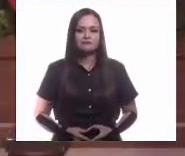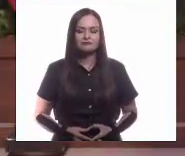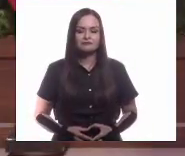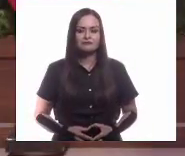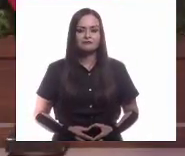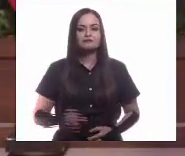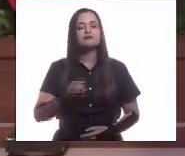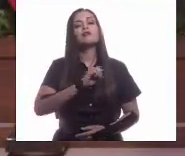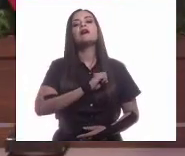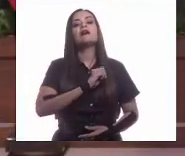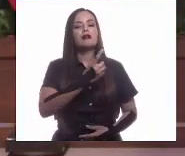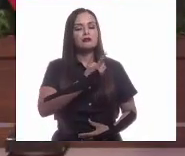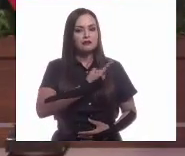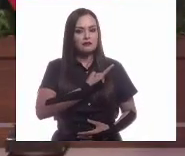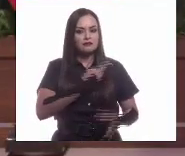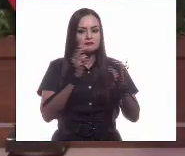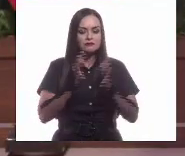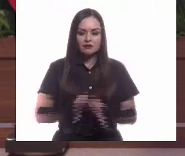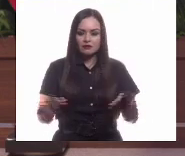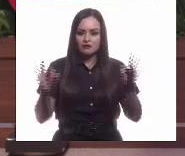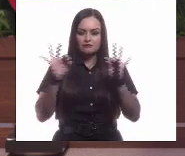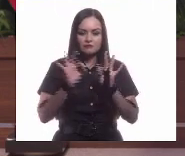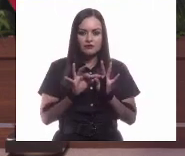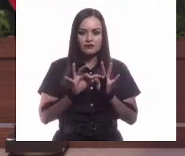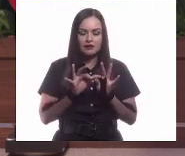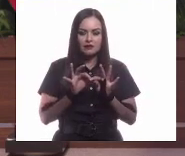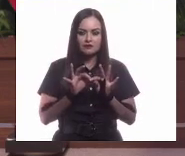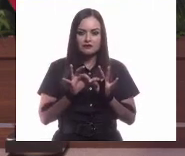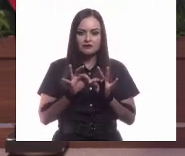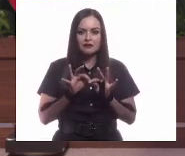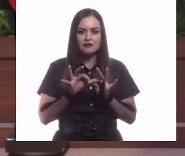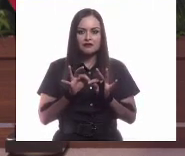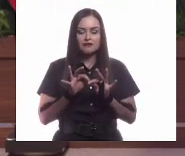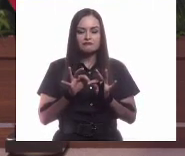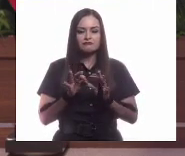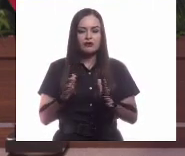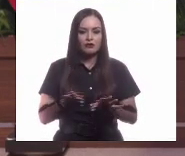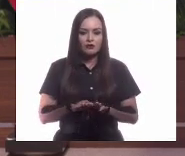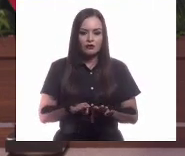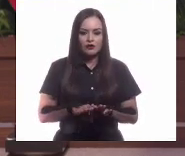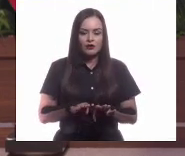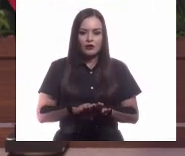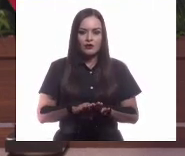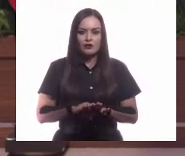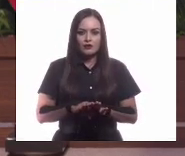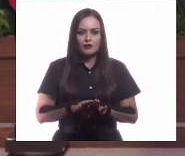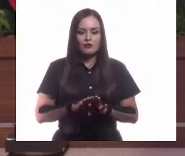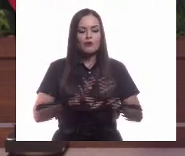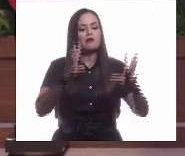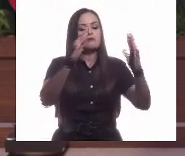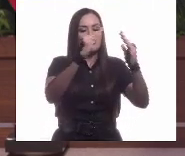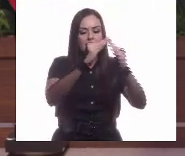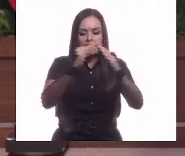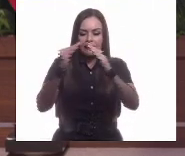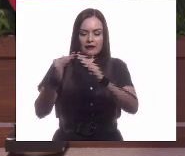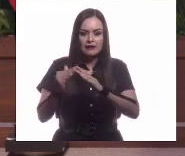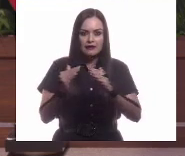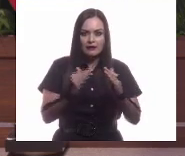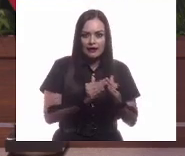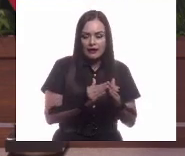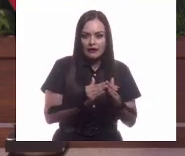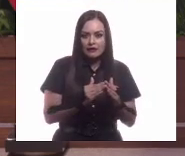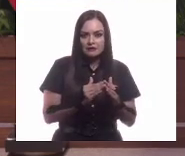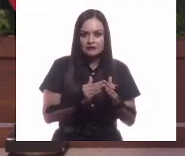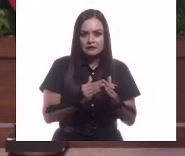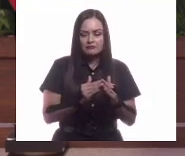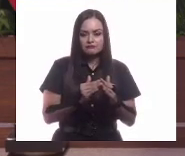La salud garantizada nos permite conectar sólidamente a nuestros hogares con el segundo eslabón, que